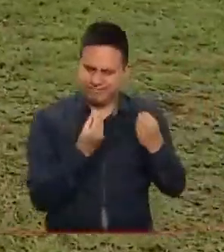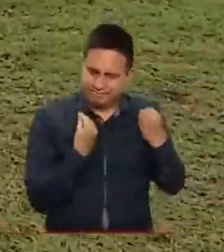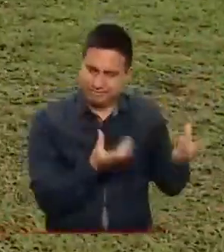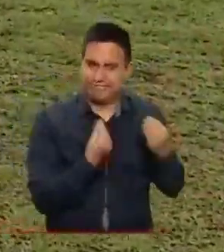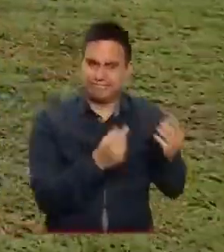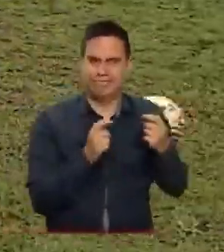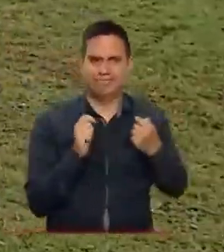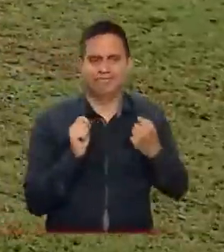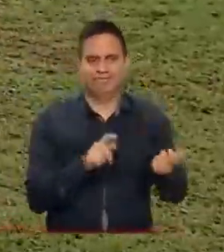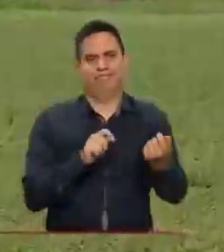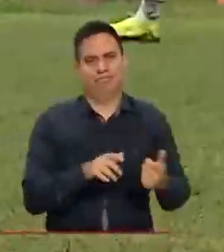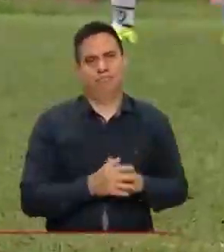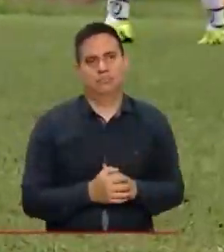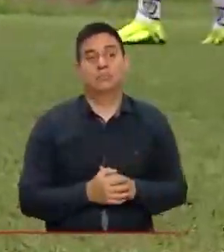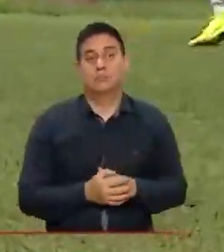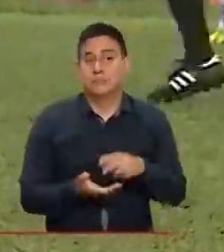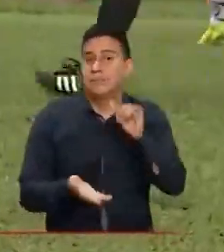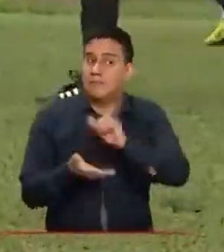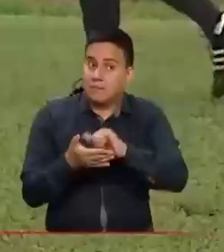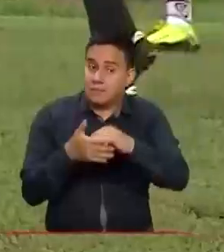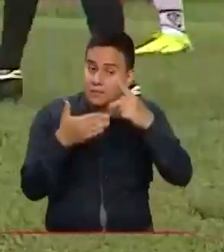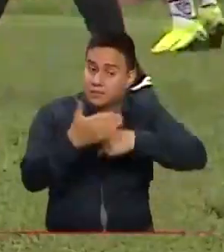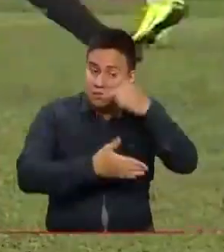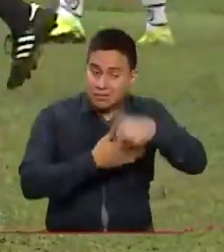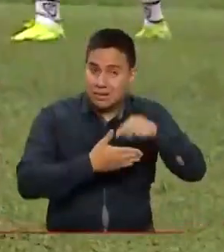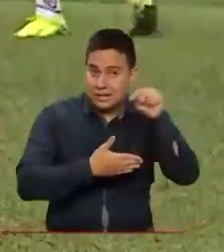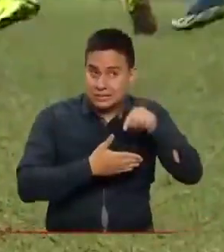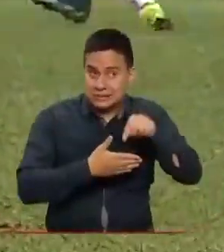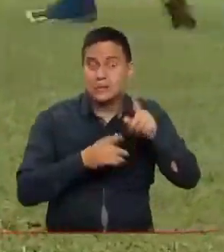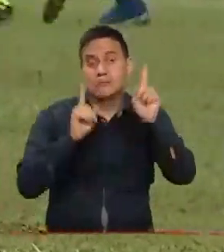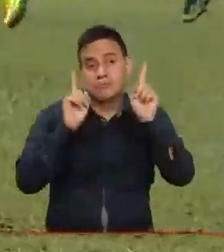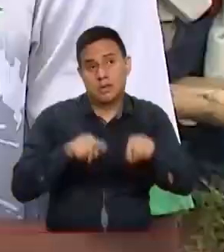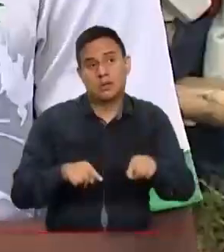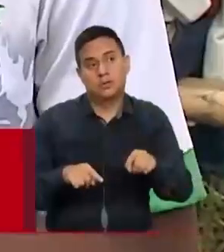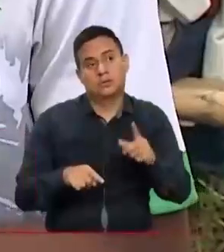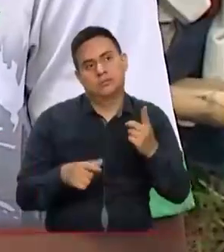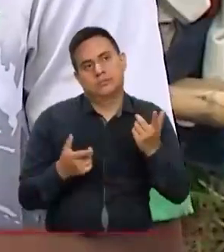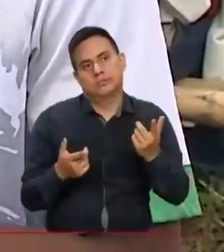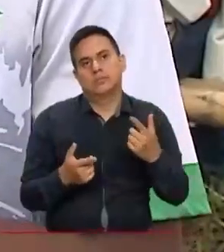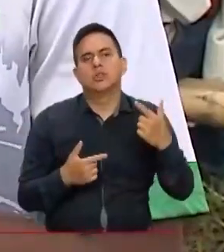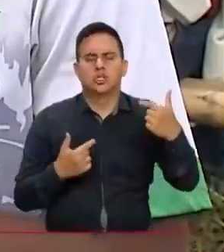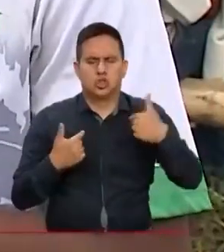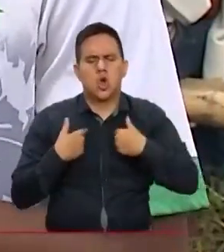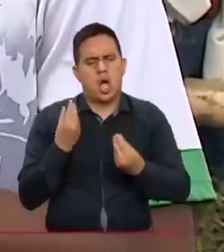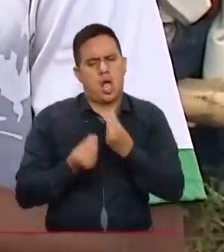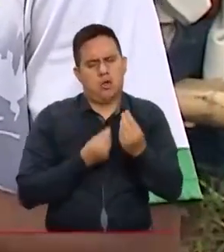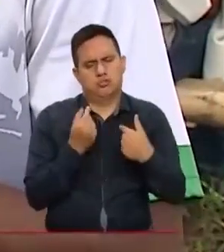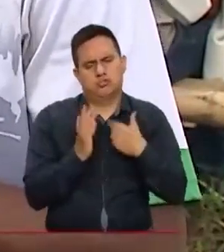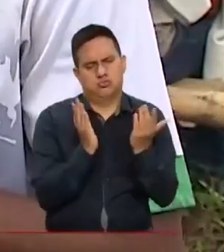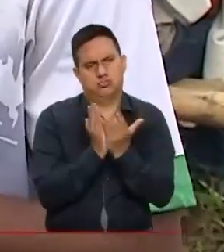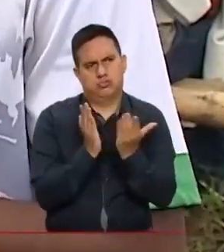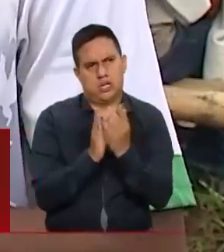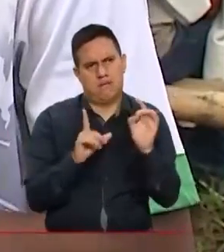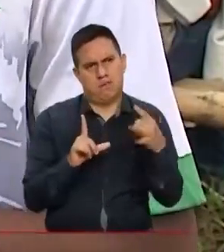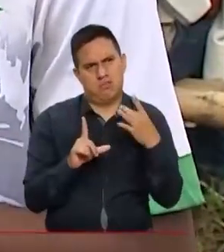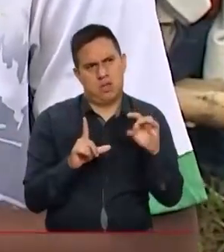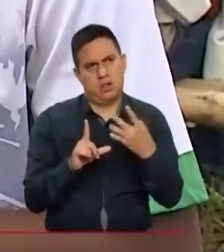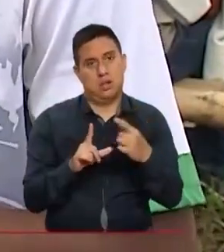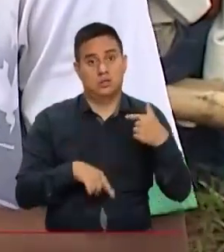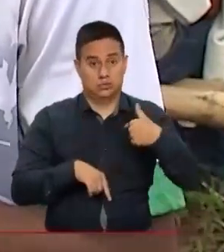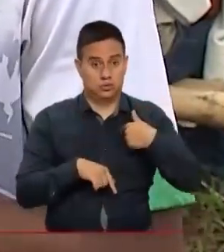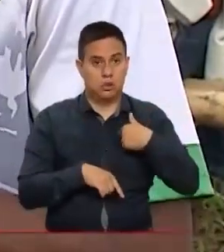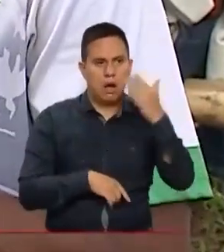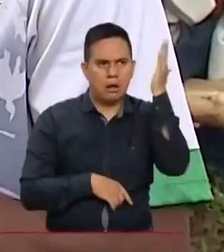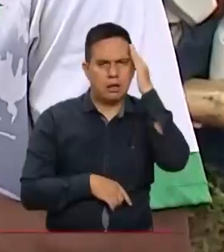proyecto, pero hay que pensar en alternativas fuera de la cancha. Estudio virtual. Pues yo cuando me enteré que teníamos que venir para